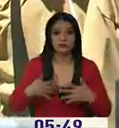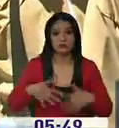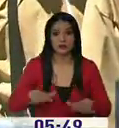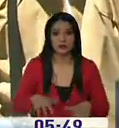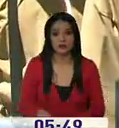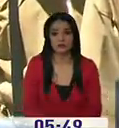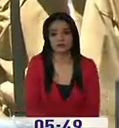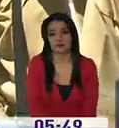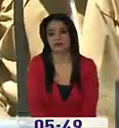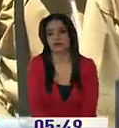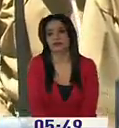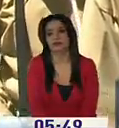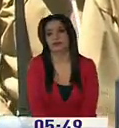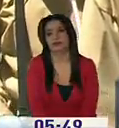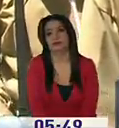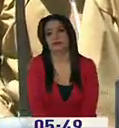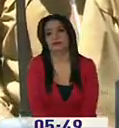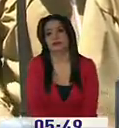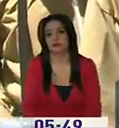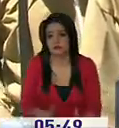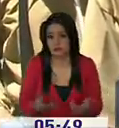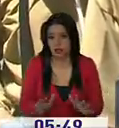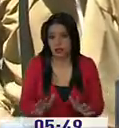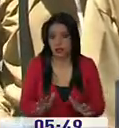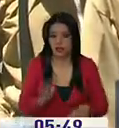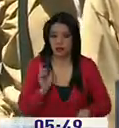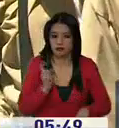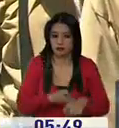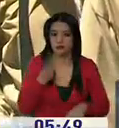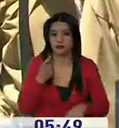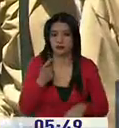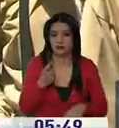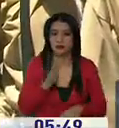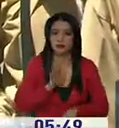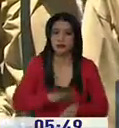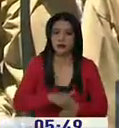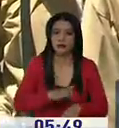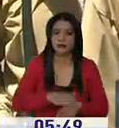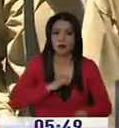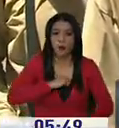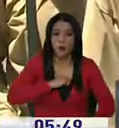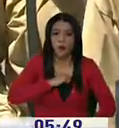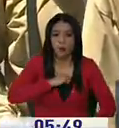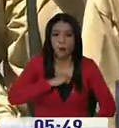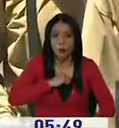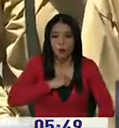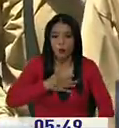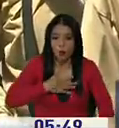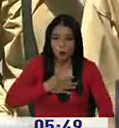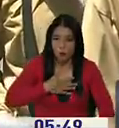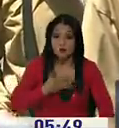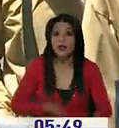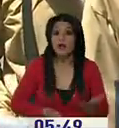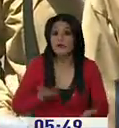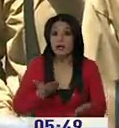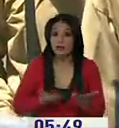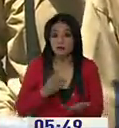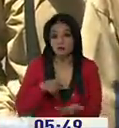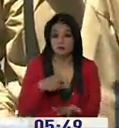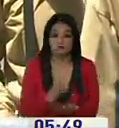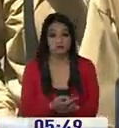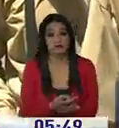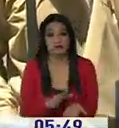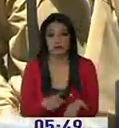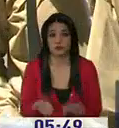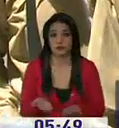rigidez, tiene algunas livideces, producto mismo de la asfixia a la cual le causó la muerte